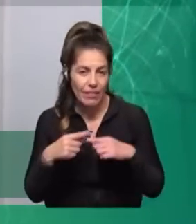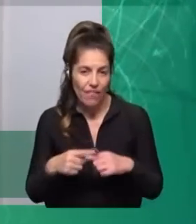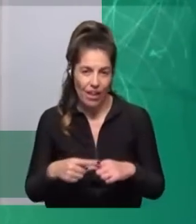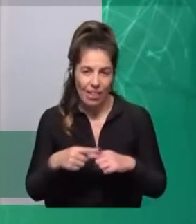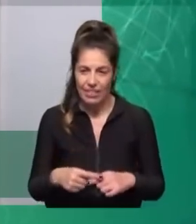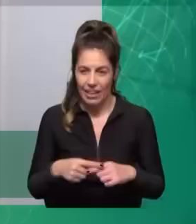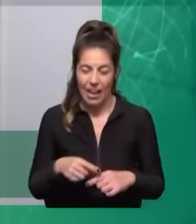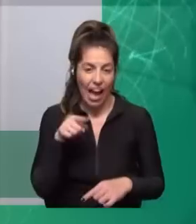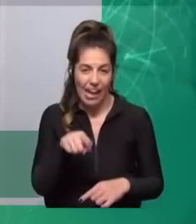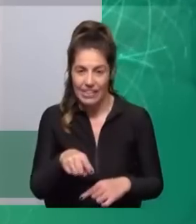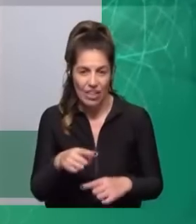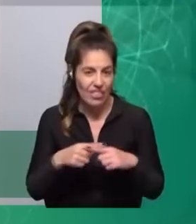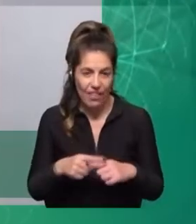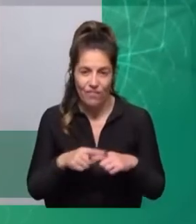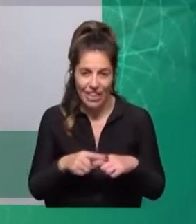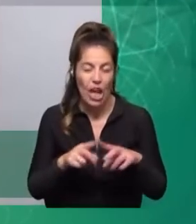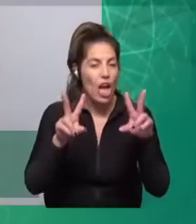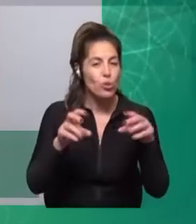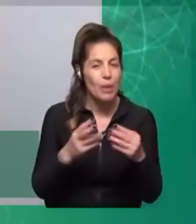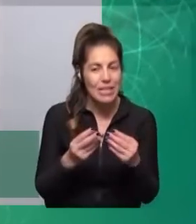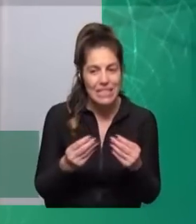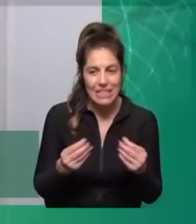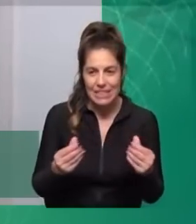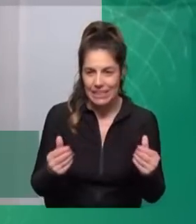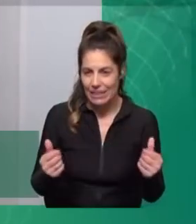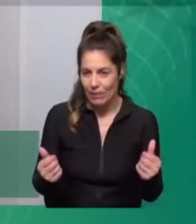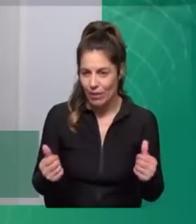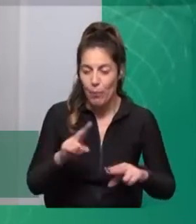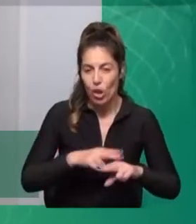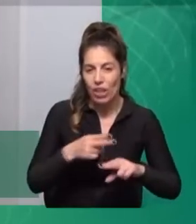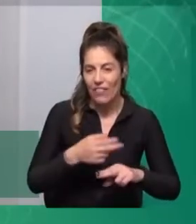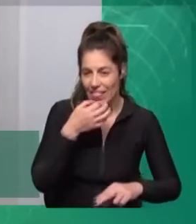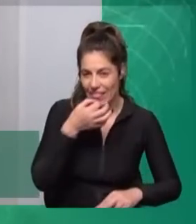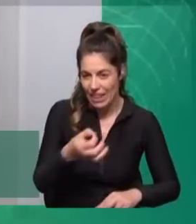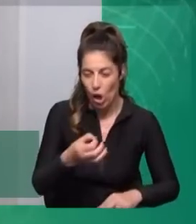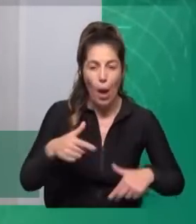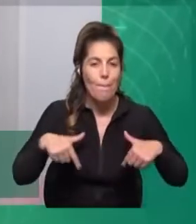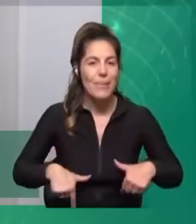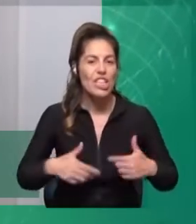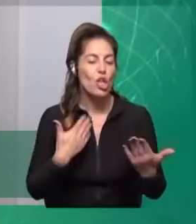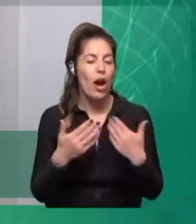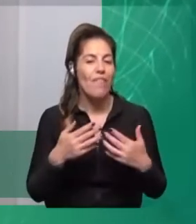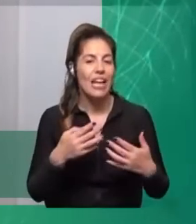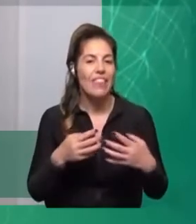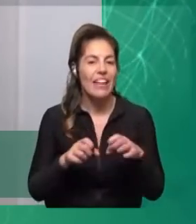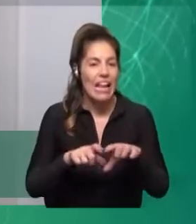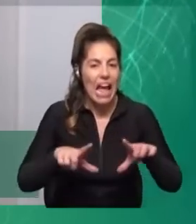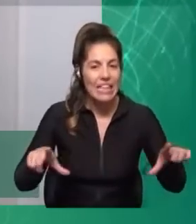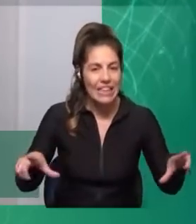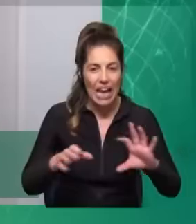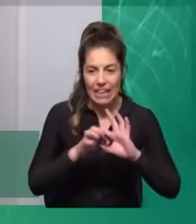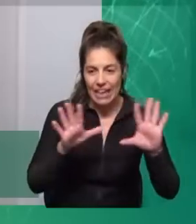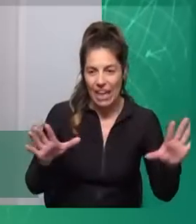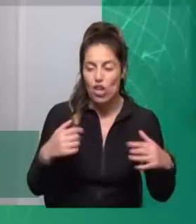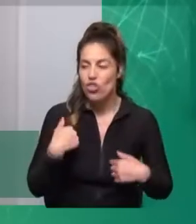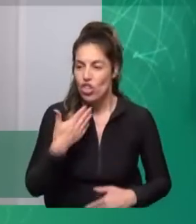va a haber debate porque es un tema sensible porque reitero el ministro habla de transparencia y nosotros entendemos que la transparencia